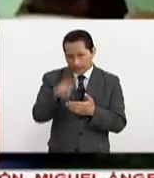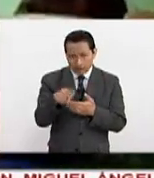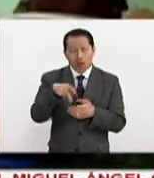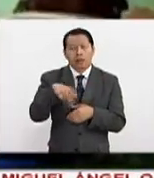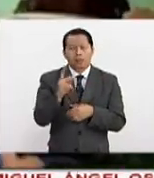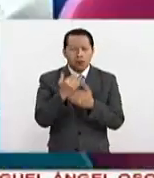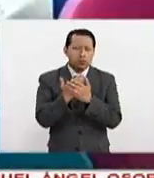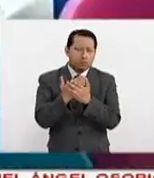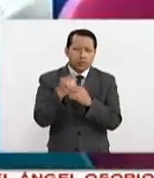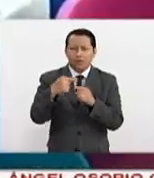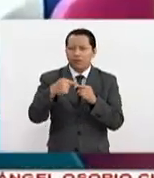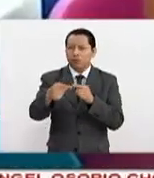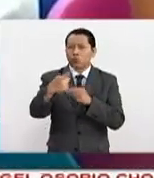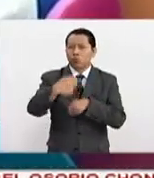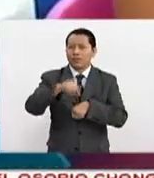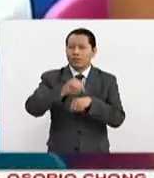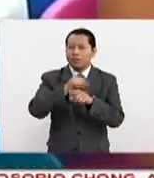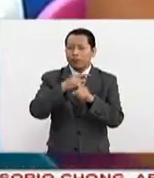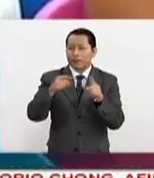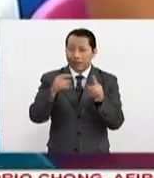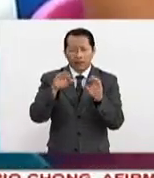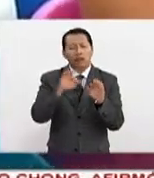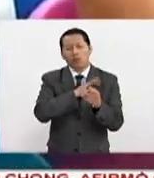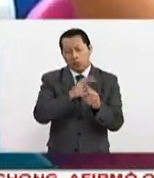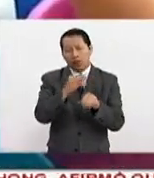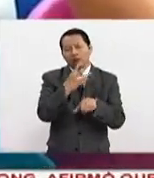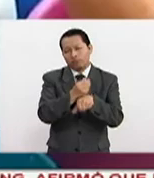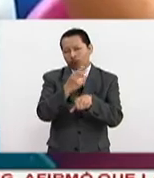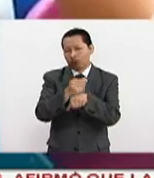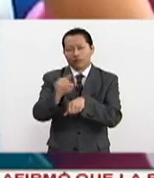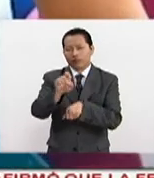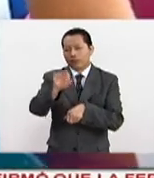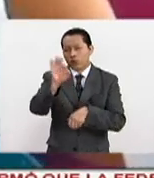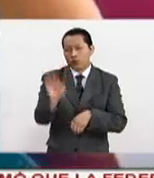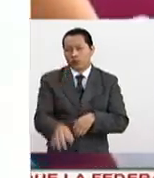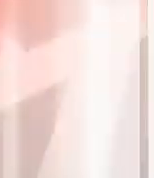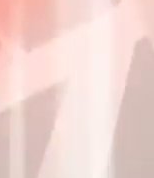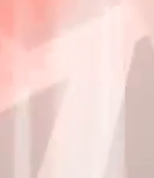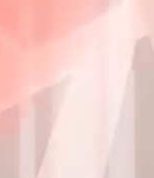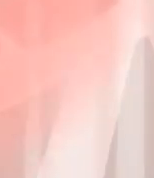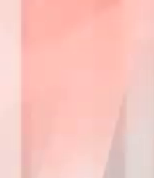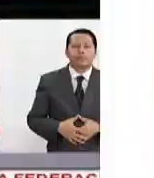pero se espera que en una semana y media se restablezca el servicio al 100%.